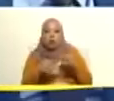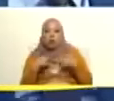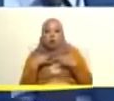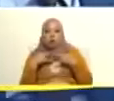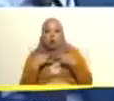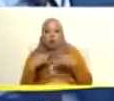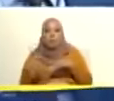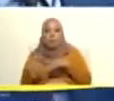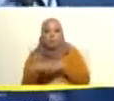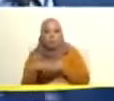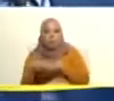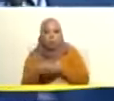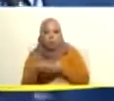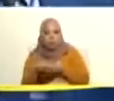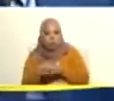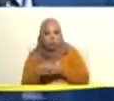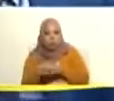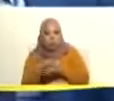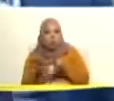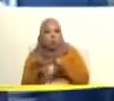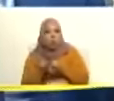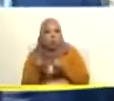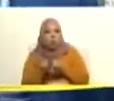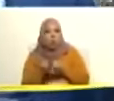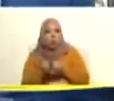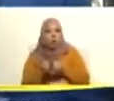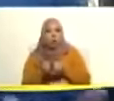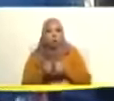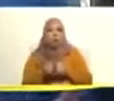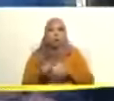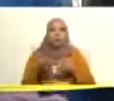calzado. Eso va a permitir,